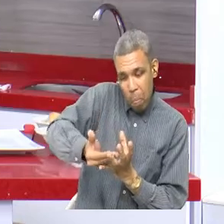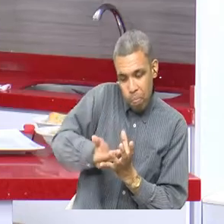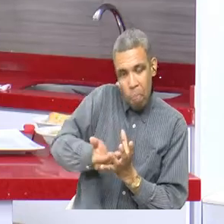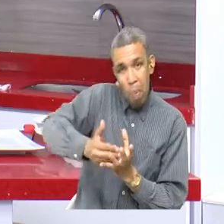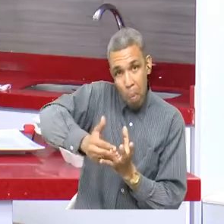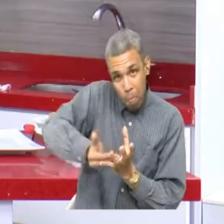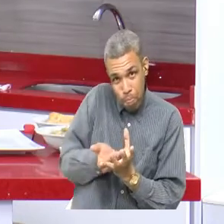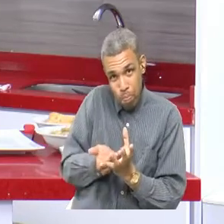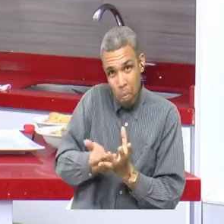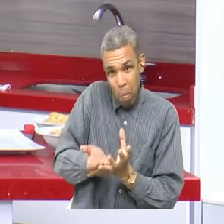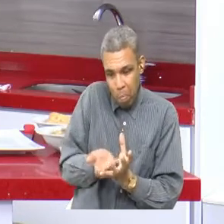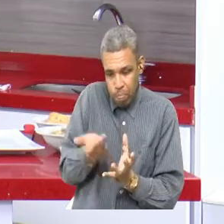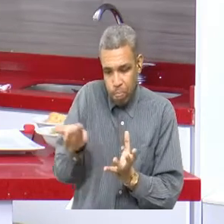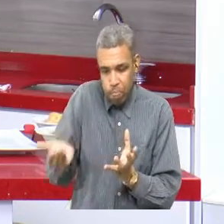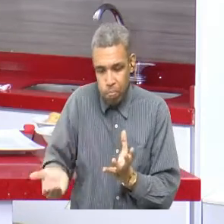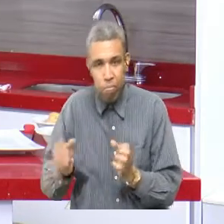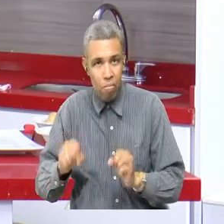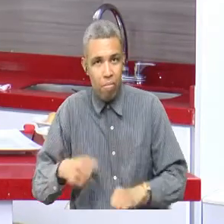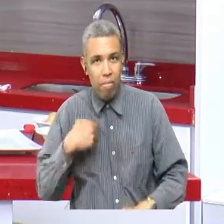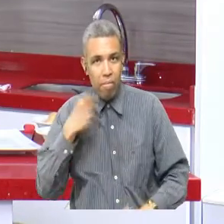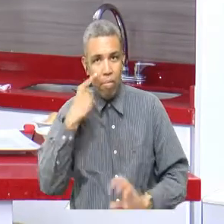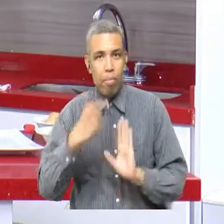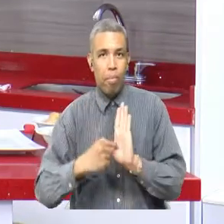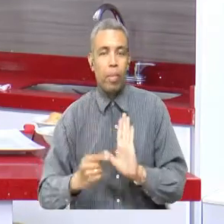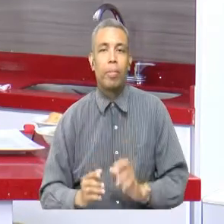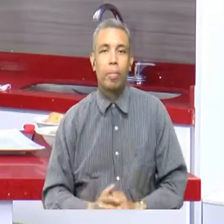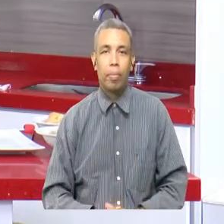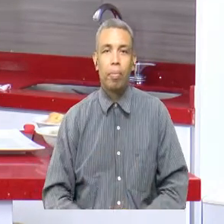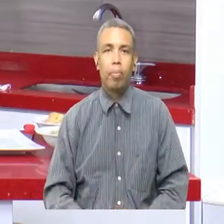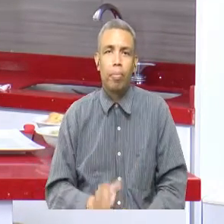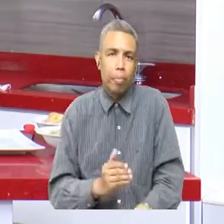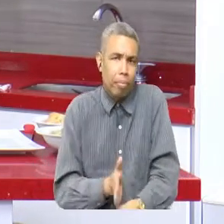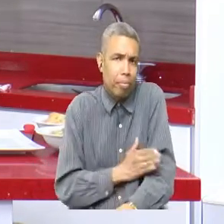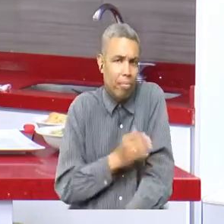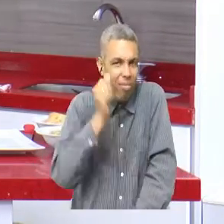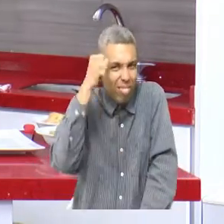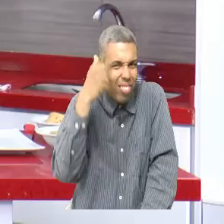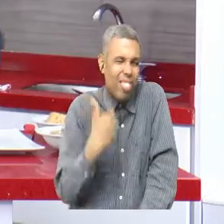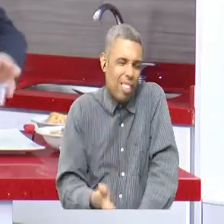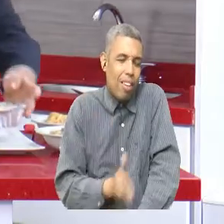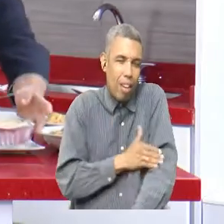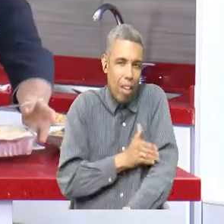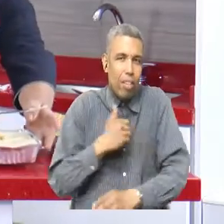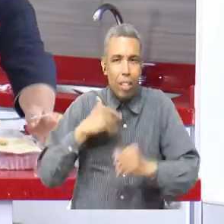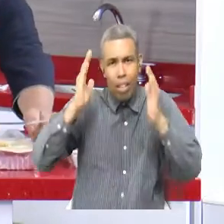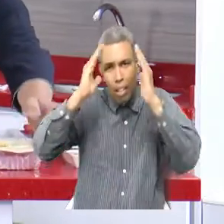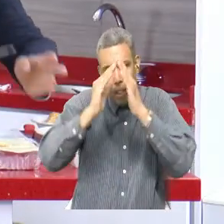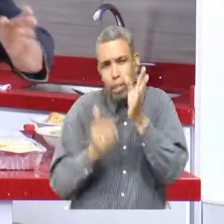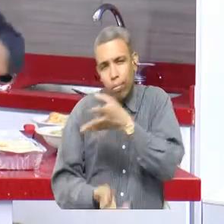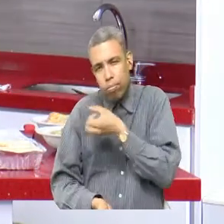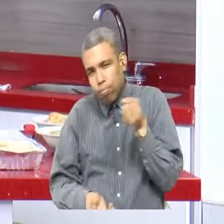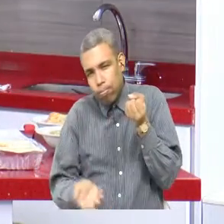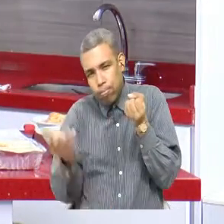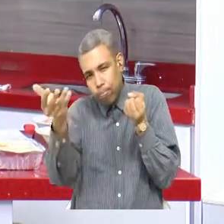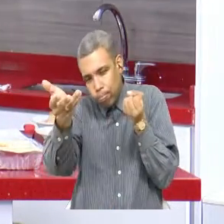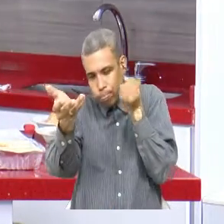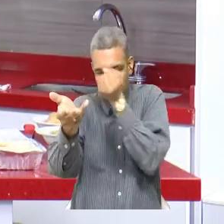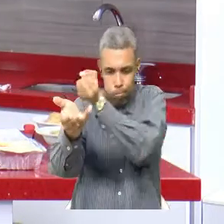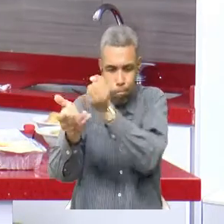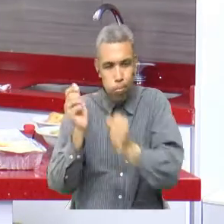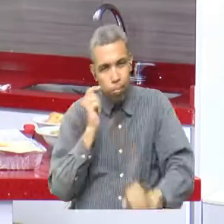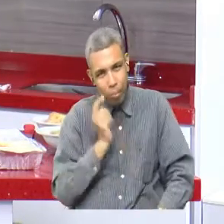aquí nuestro postre completamente hechecito. Hechecito, si quiere ese, lo pongo por acá. Vamos a montar primero